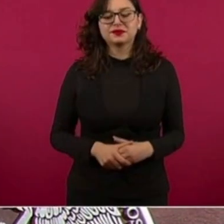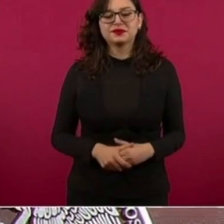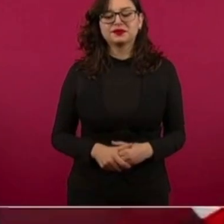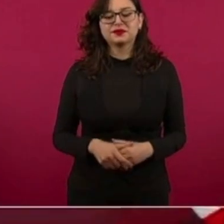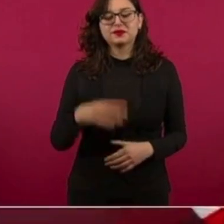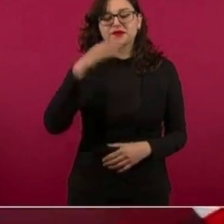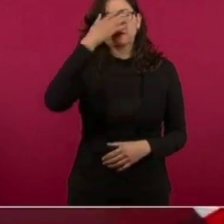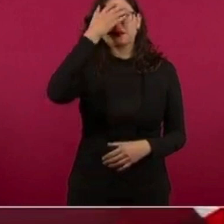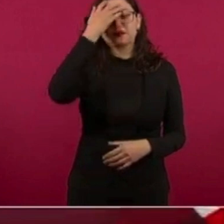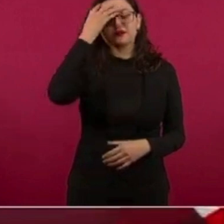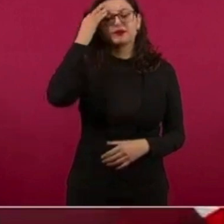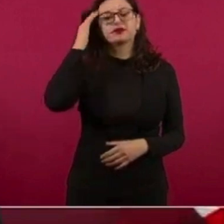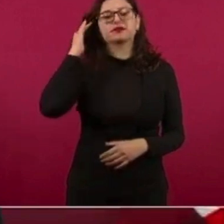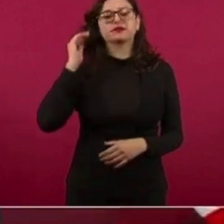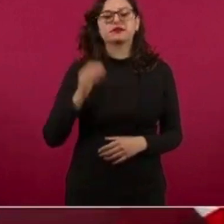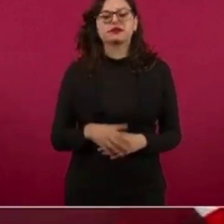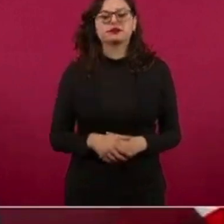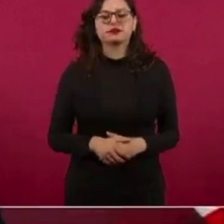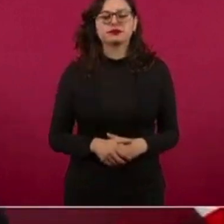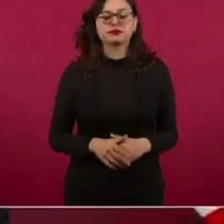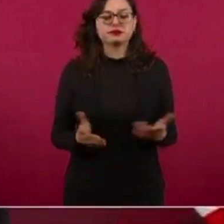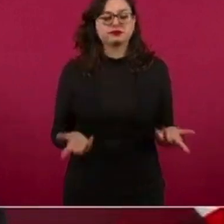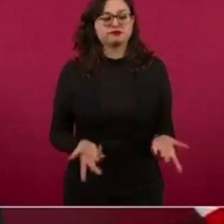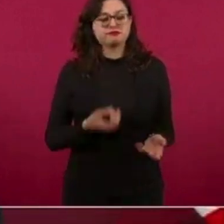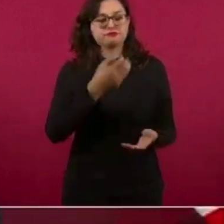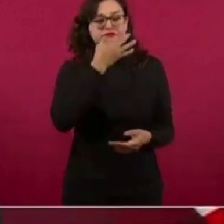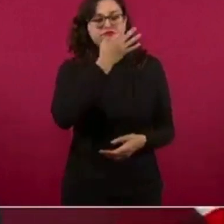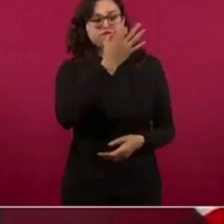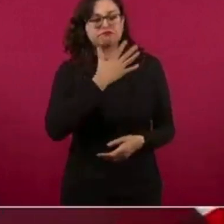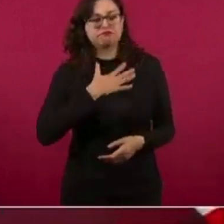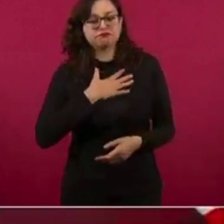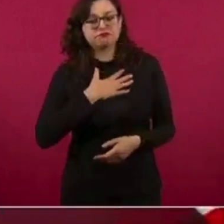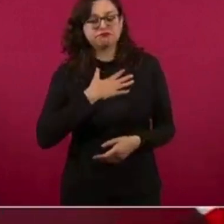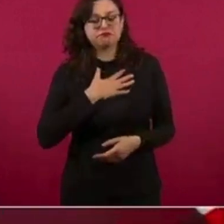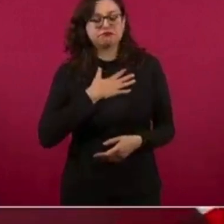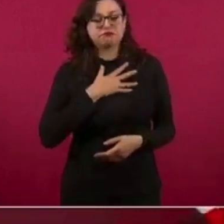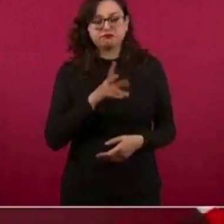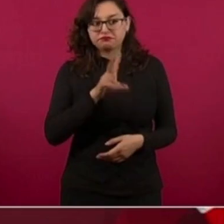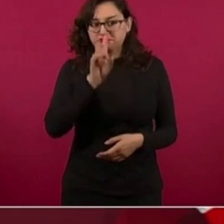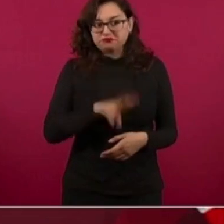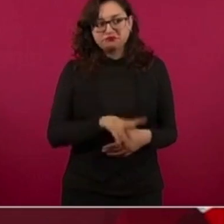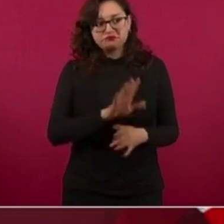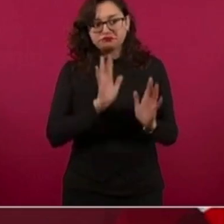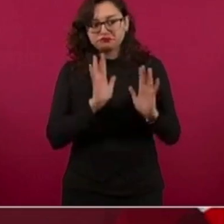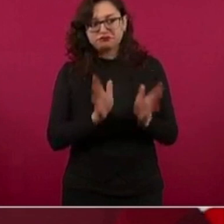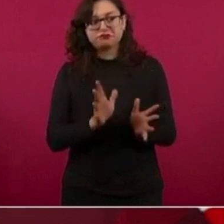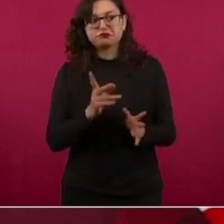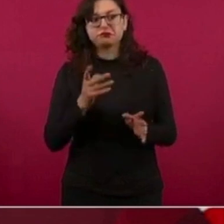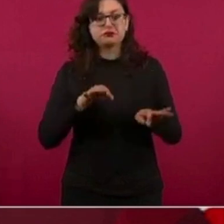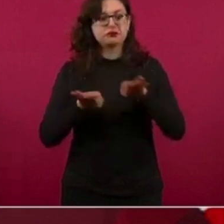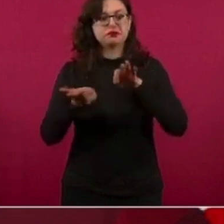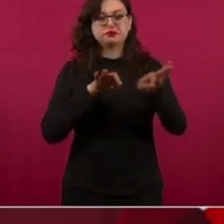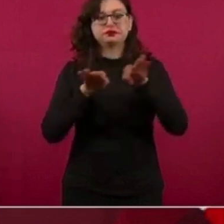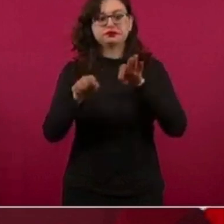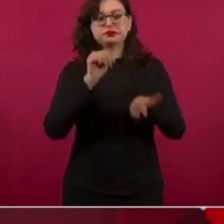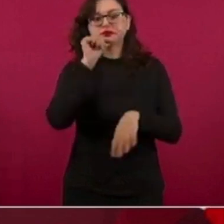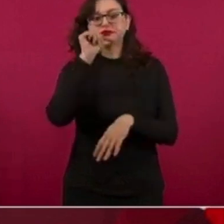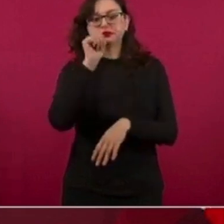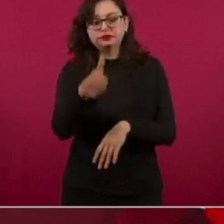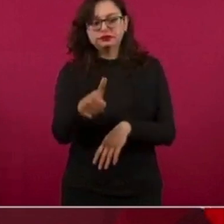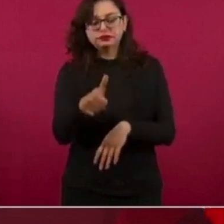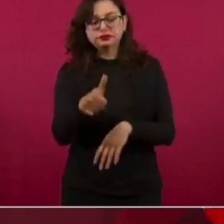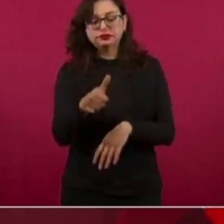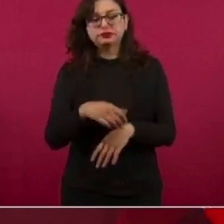nos digan si es así o es como lo dijo Chong ayer.